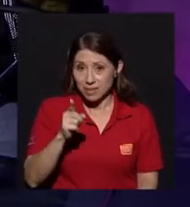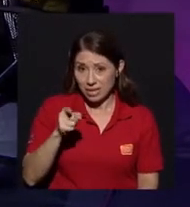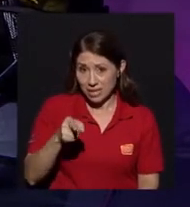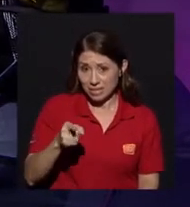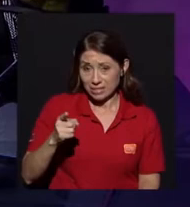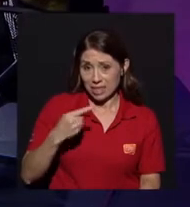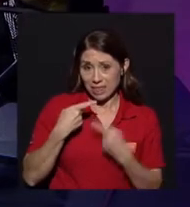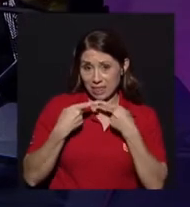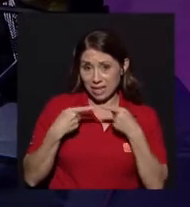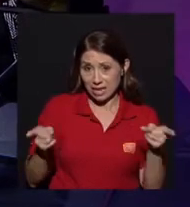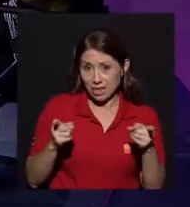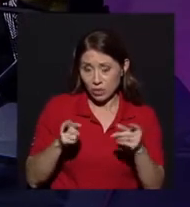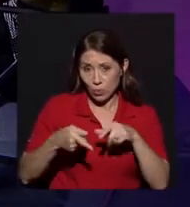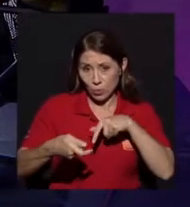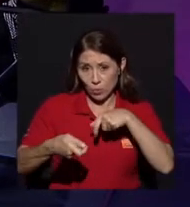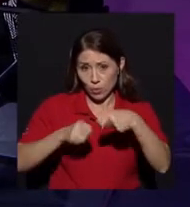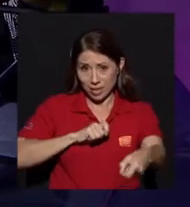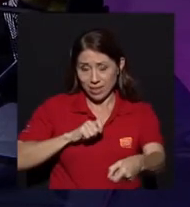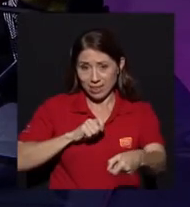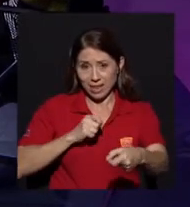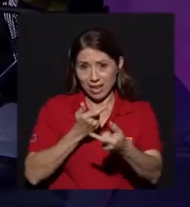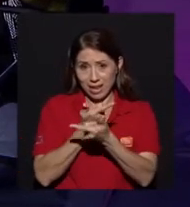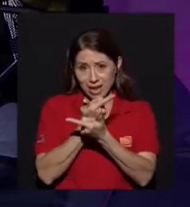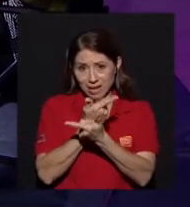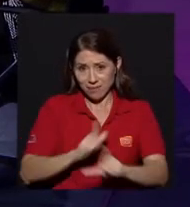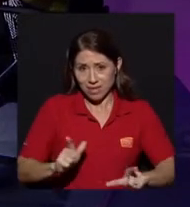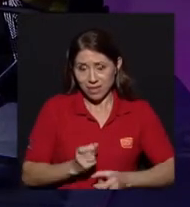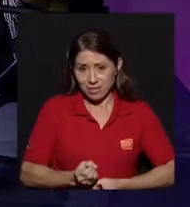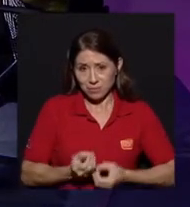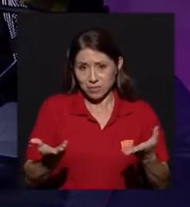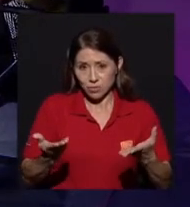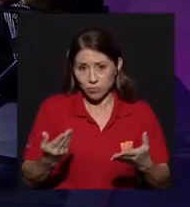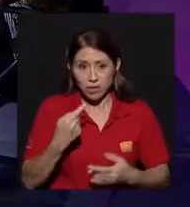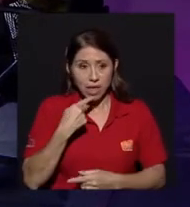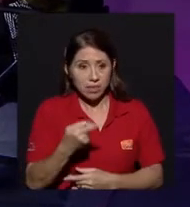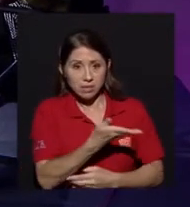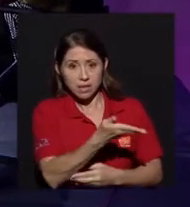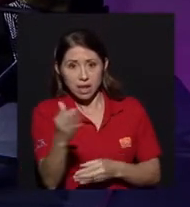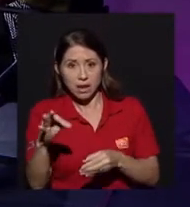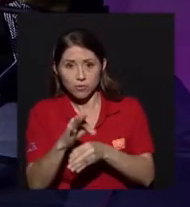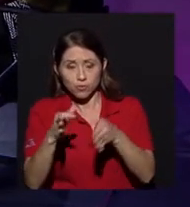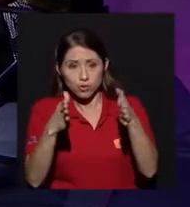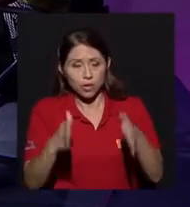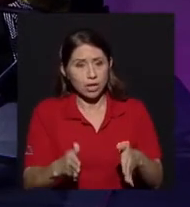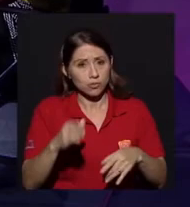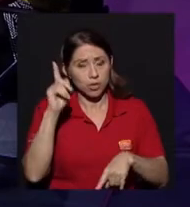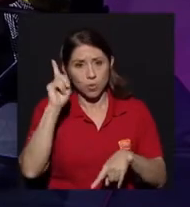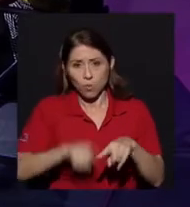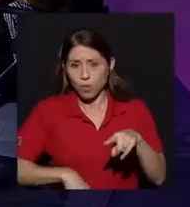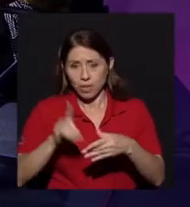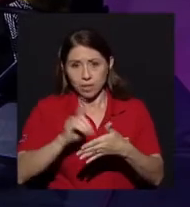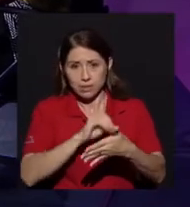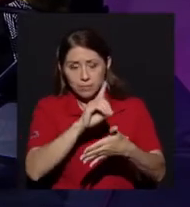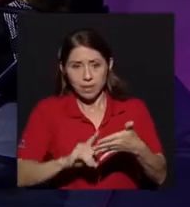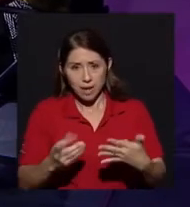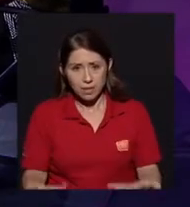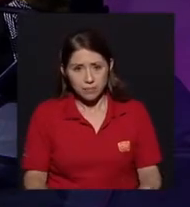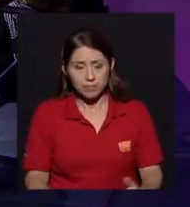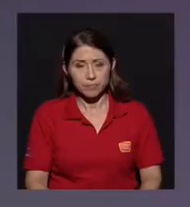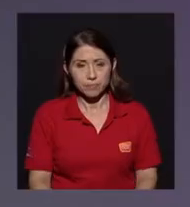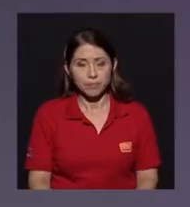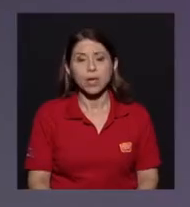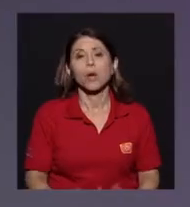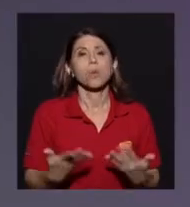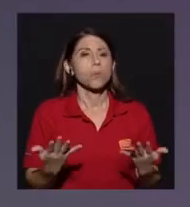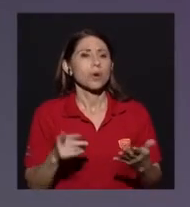violentar la libertad de expresión al decirle a los funcionarios y funcionarias que no pueden eliminar hay que